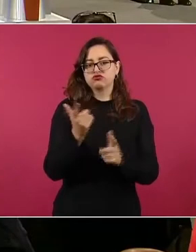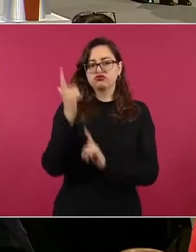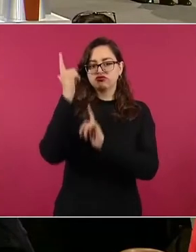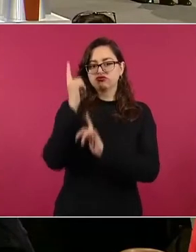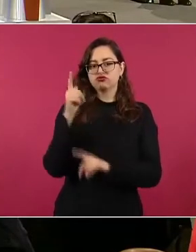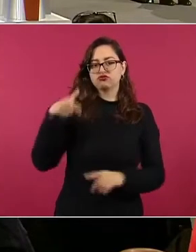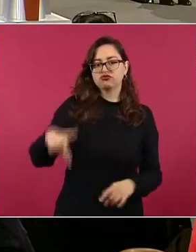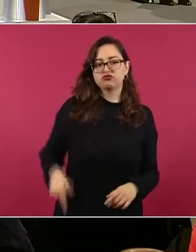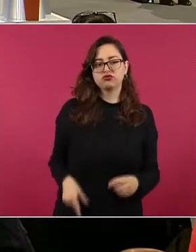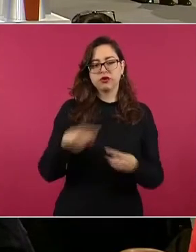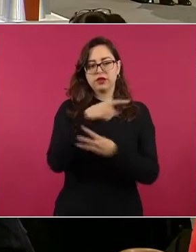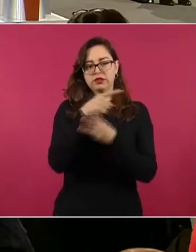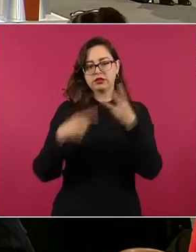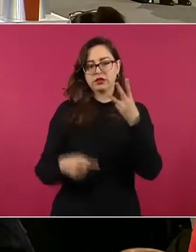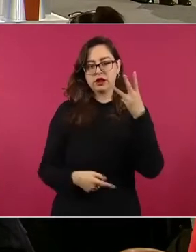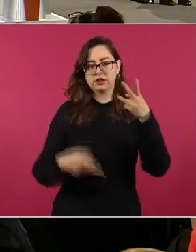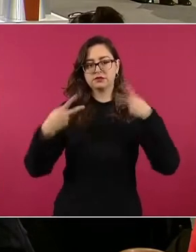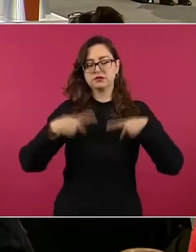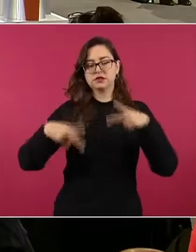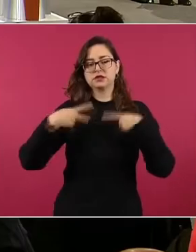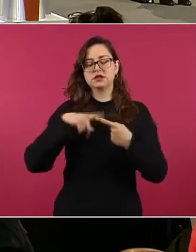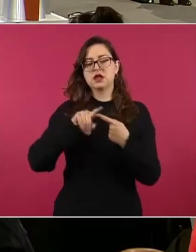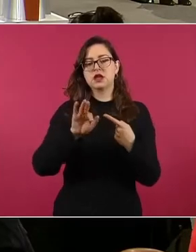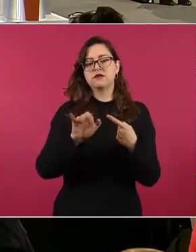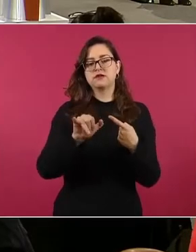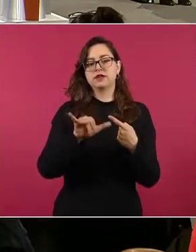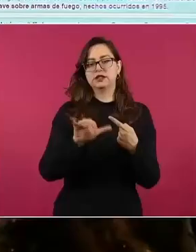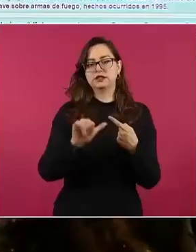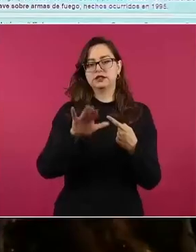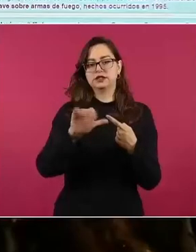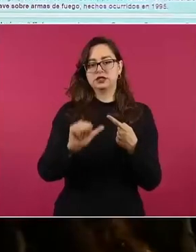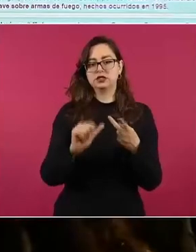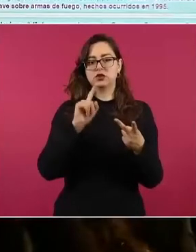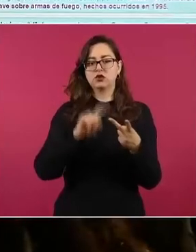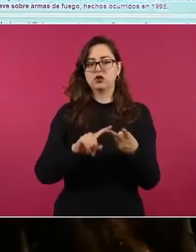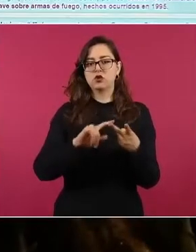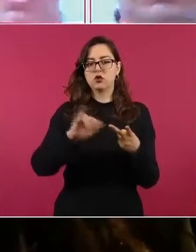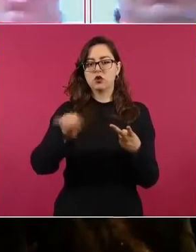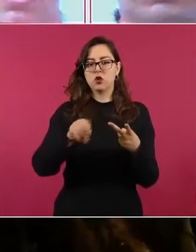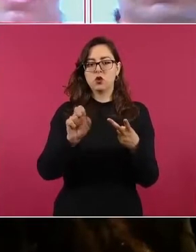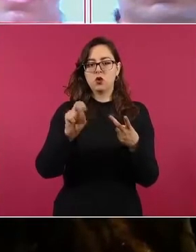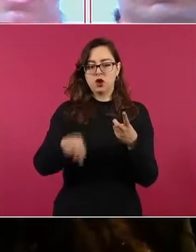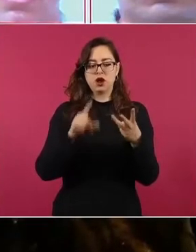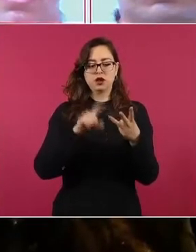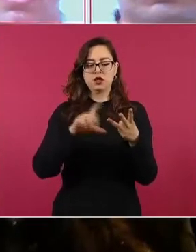Son tres personas, Francisco H., Juan S. y Octaviano J. Siguiente.